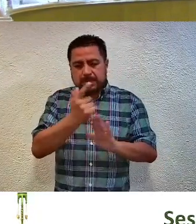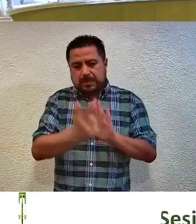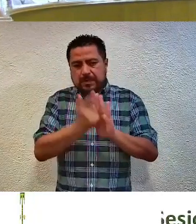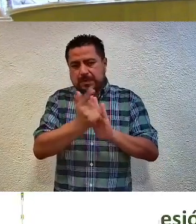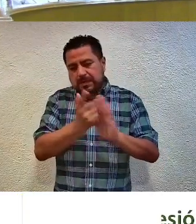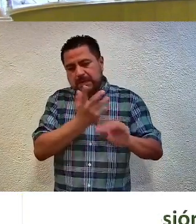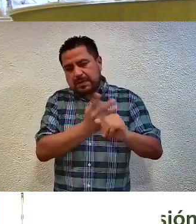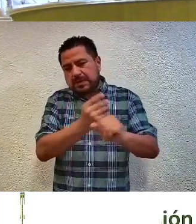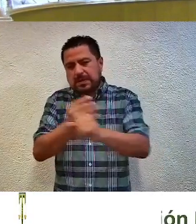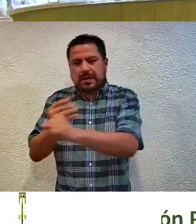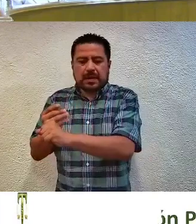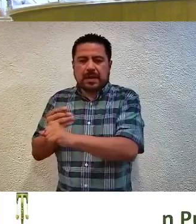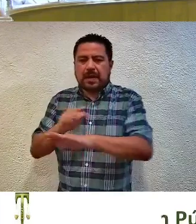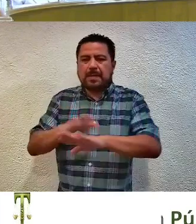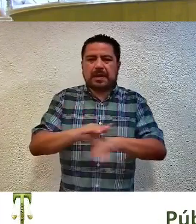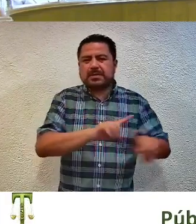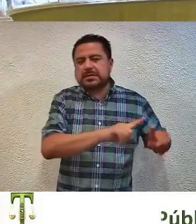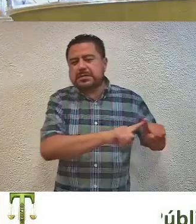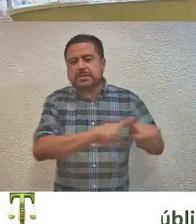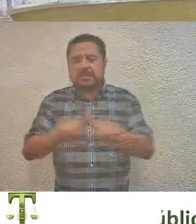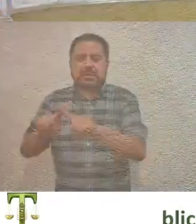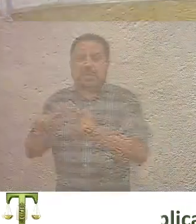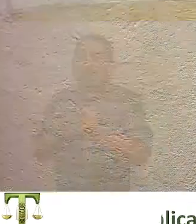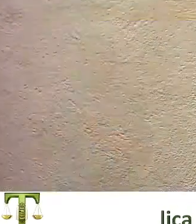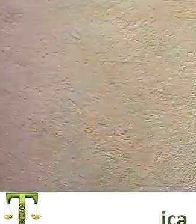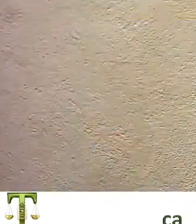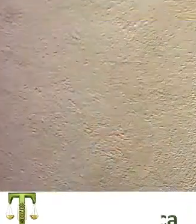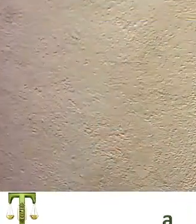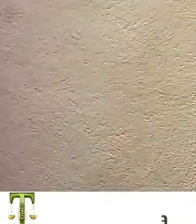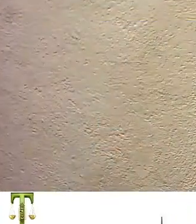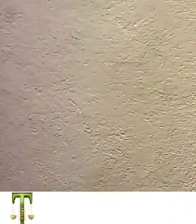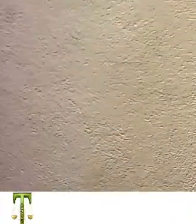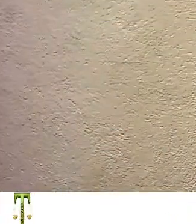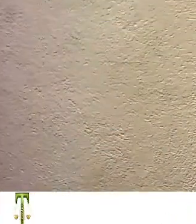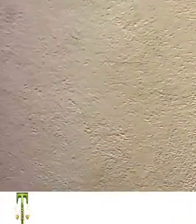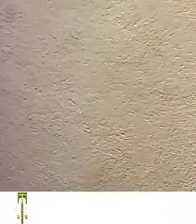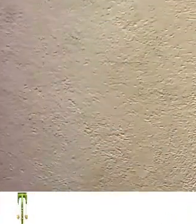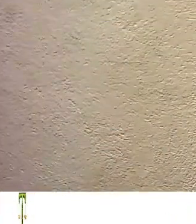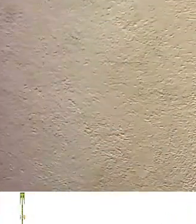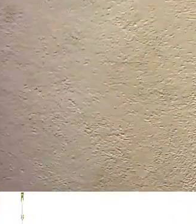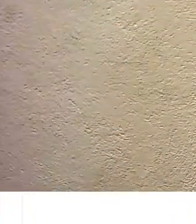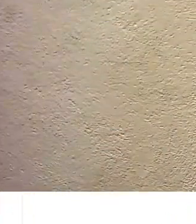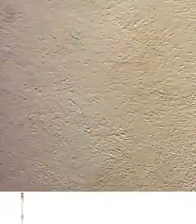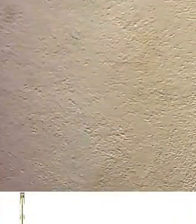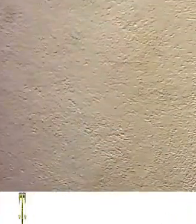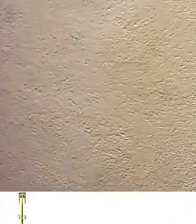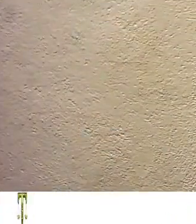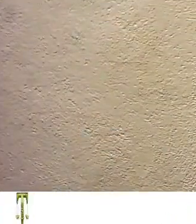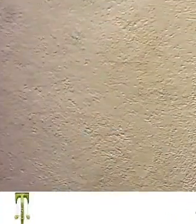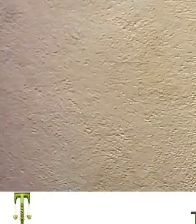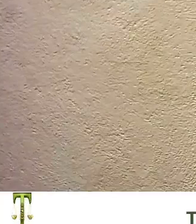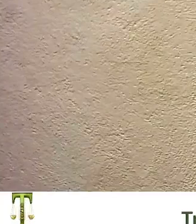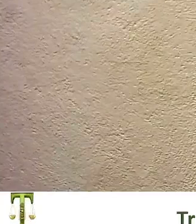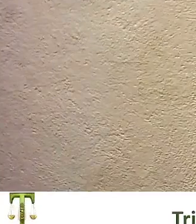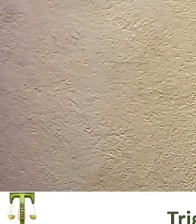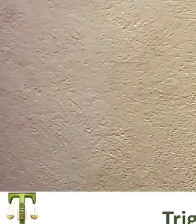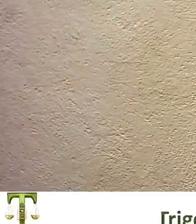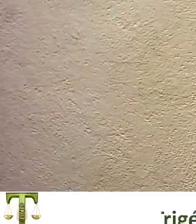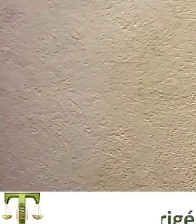adicionan y derogan diversas disposiciones de la ley número 483 de Instituciones y Procedimientos Electorales del Estado de Guerrero,